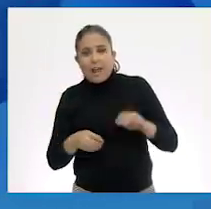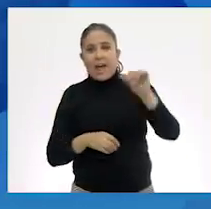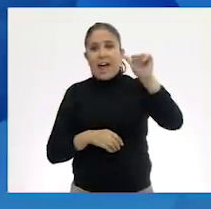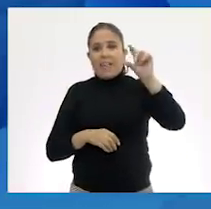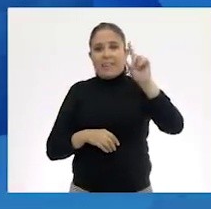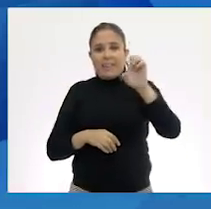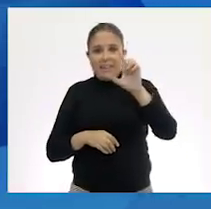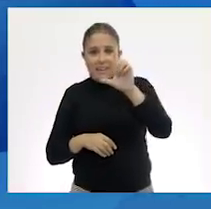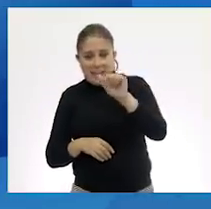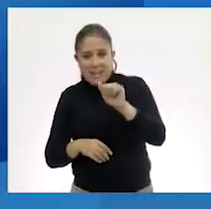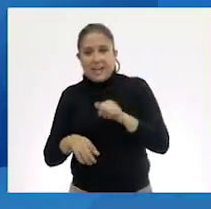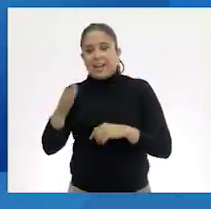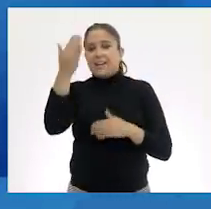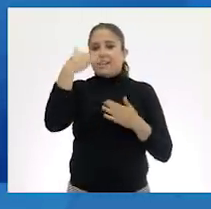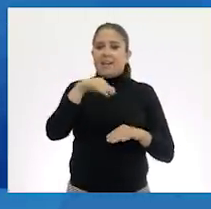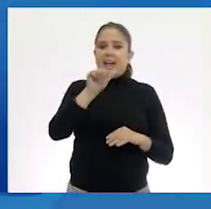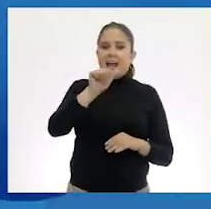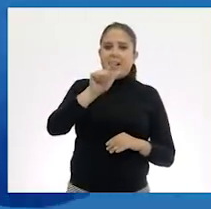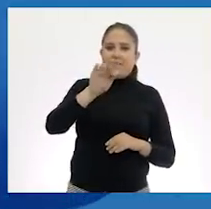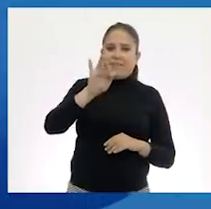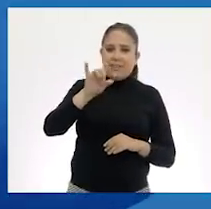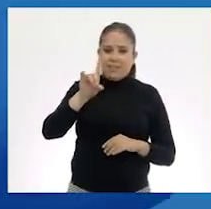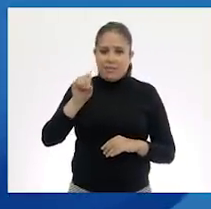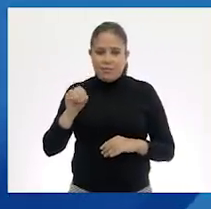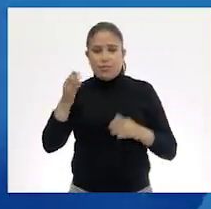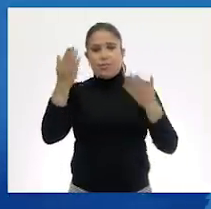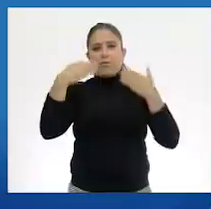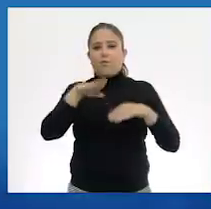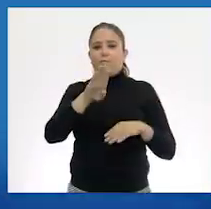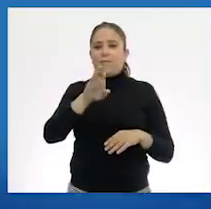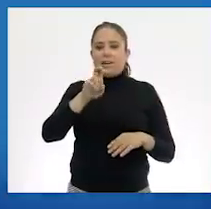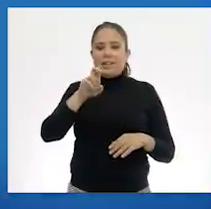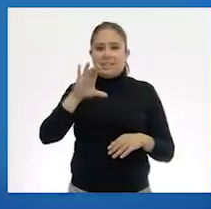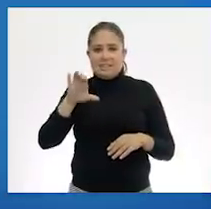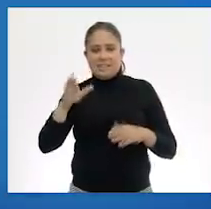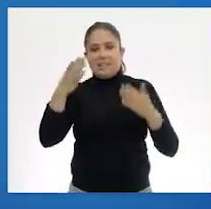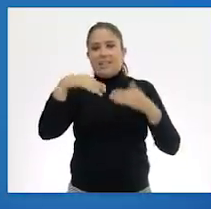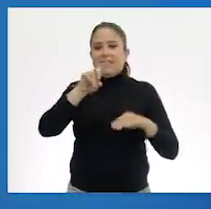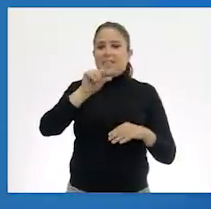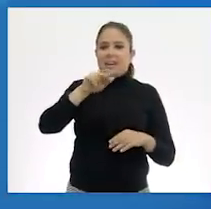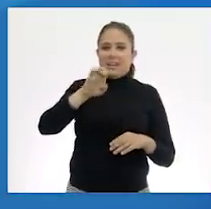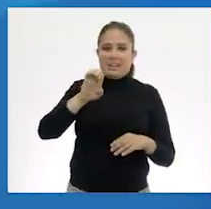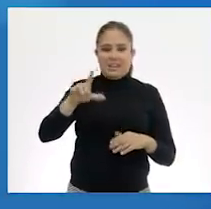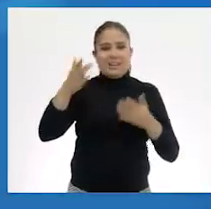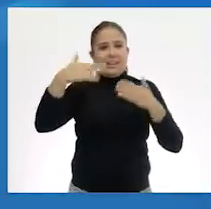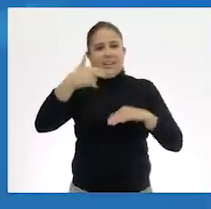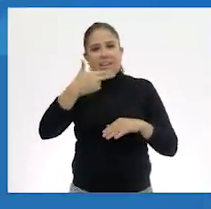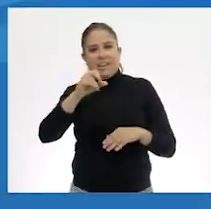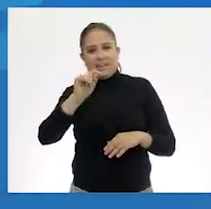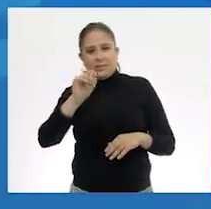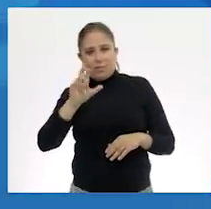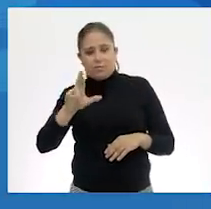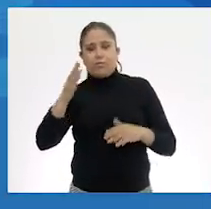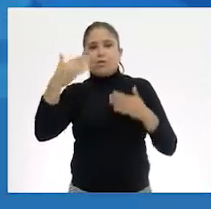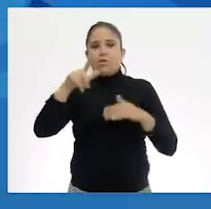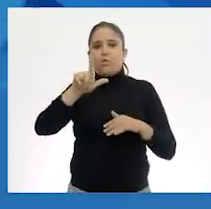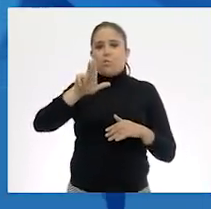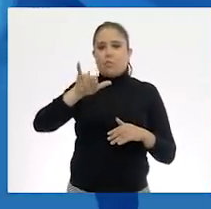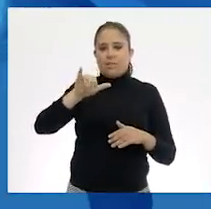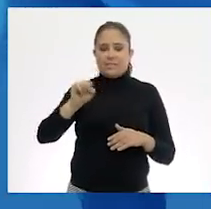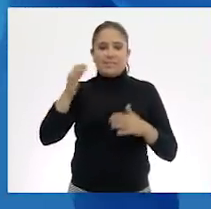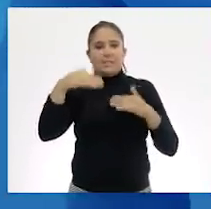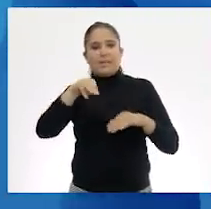Adela, después Alfredo, después Berenice, Daniel, Héctor, Luis,